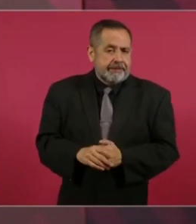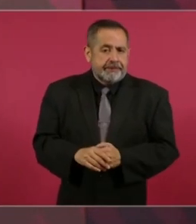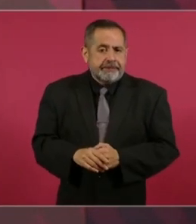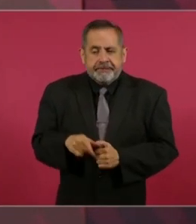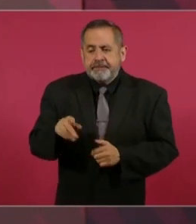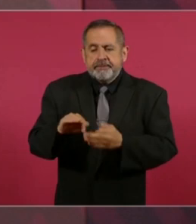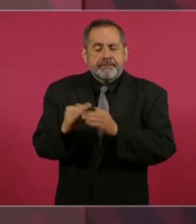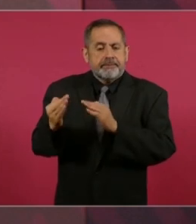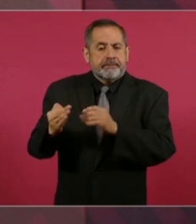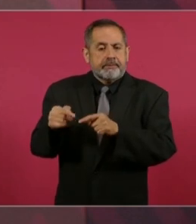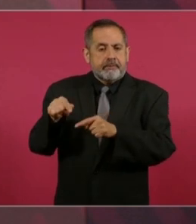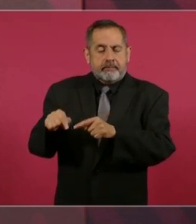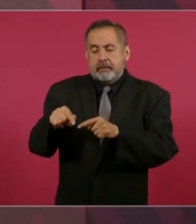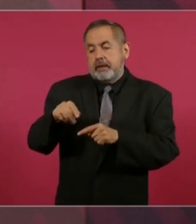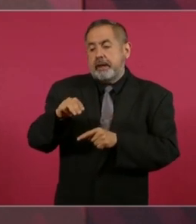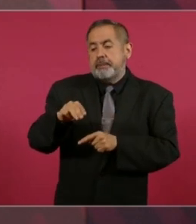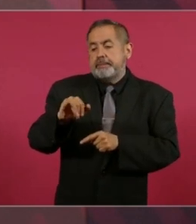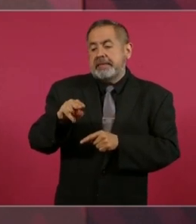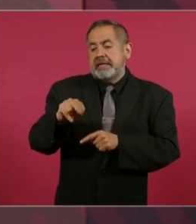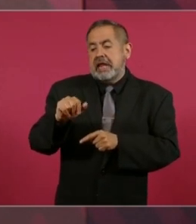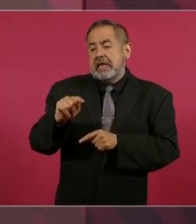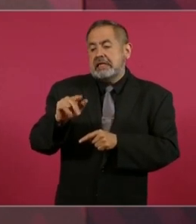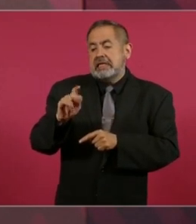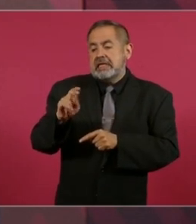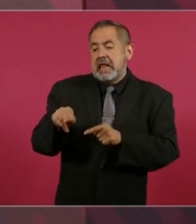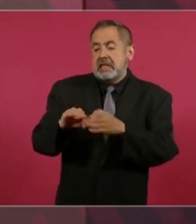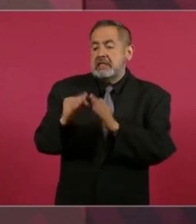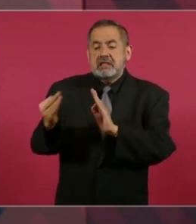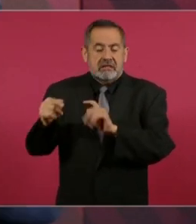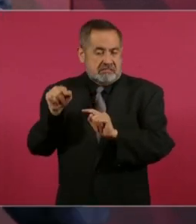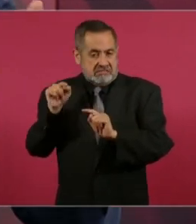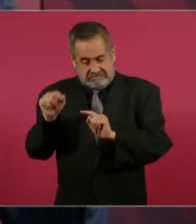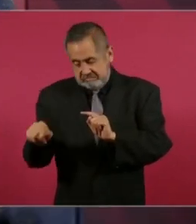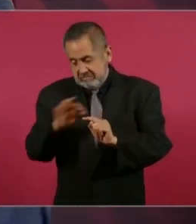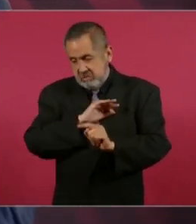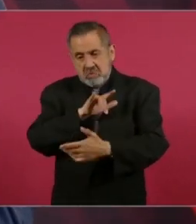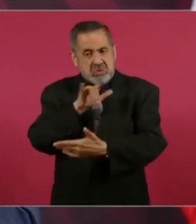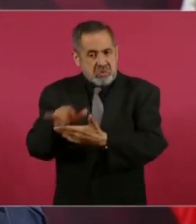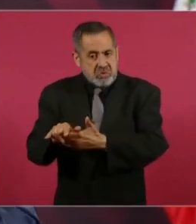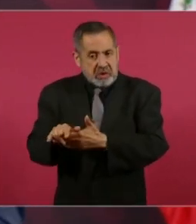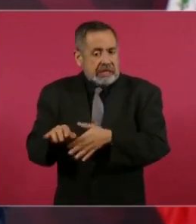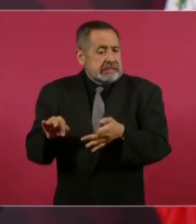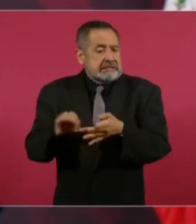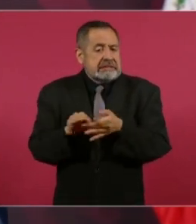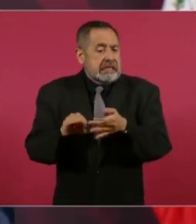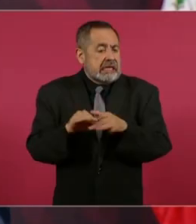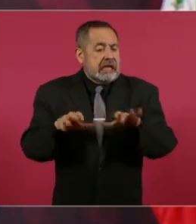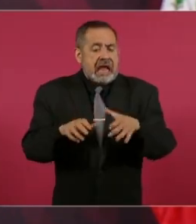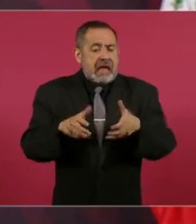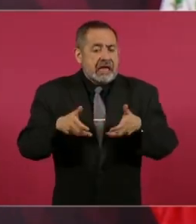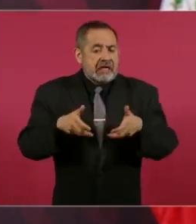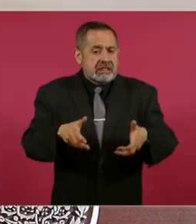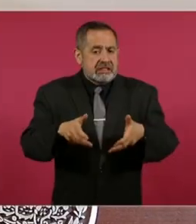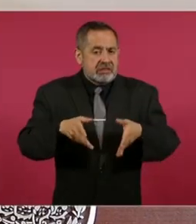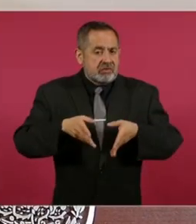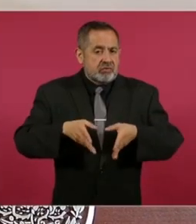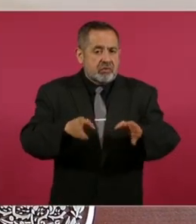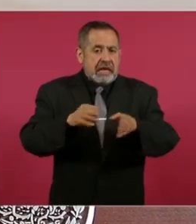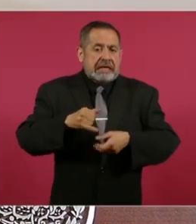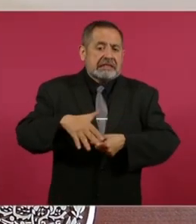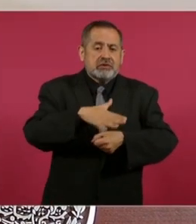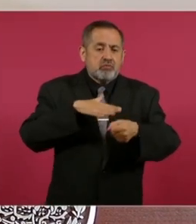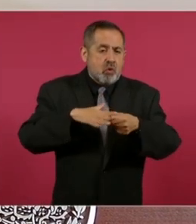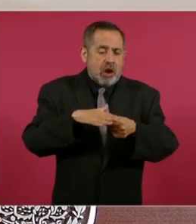está entre Minatitlán y Coatzacoalcos, que es parte de la franja del